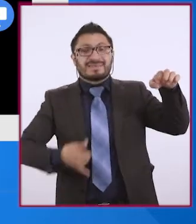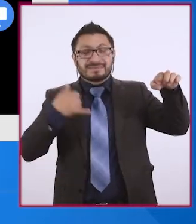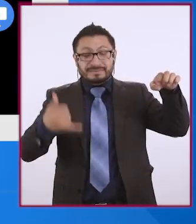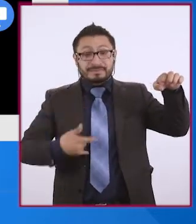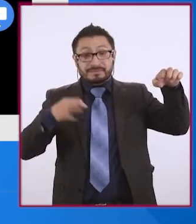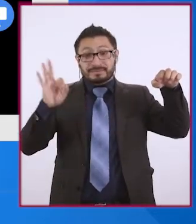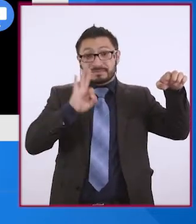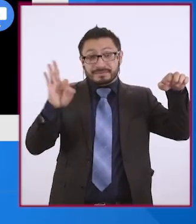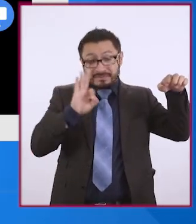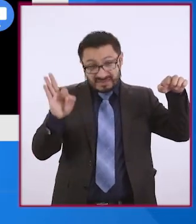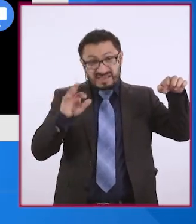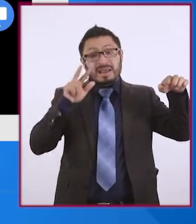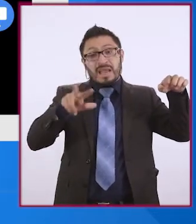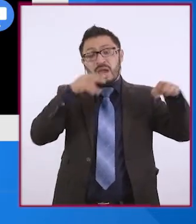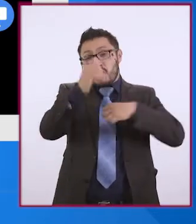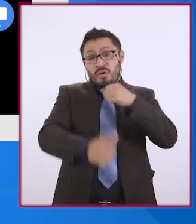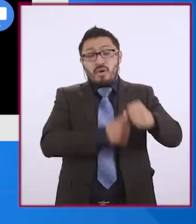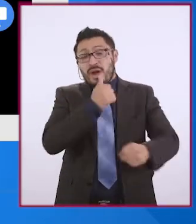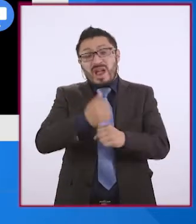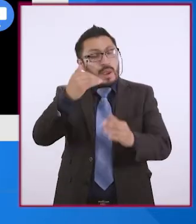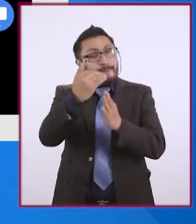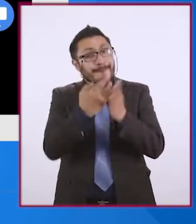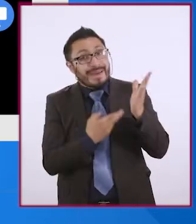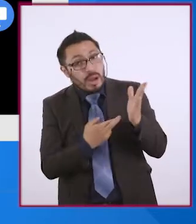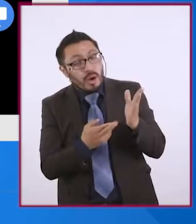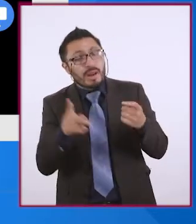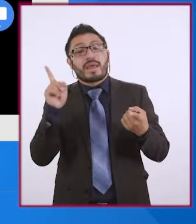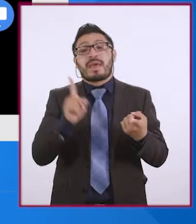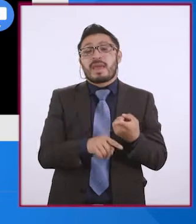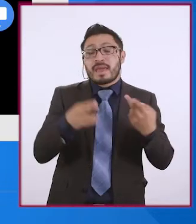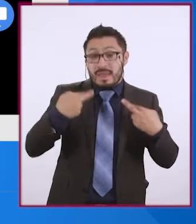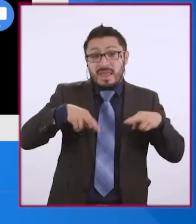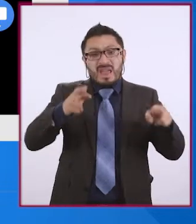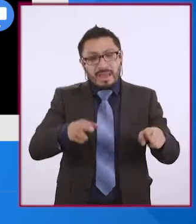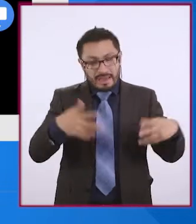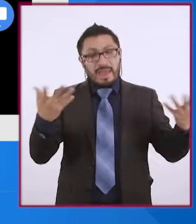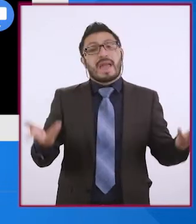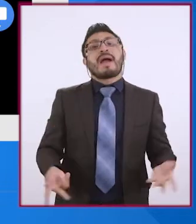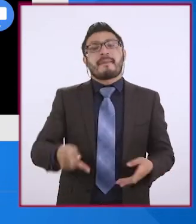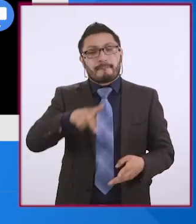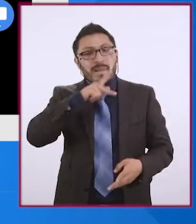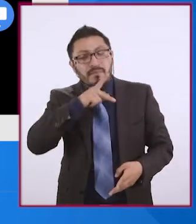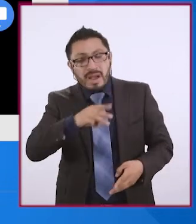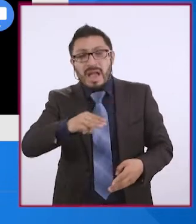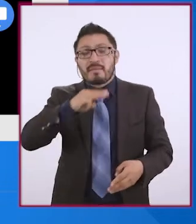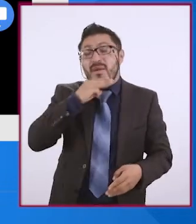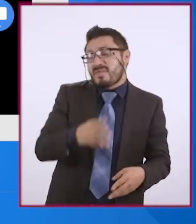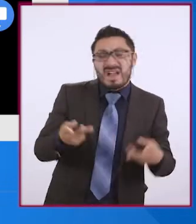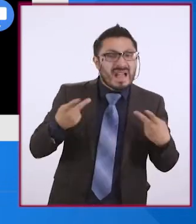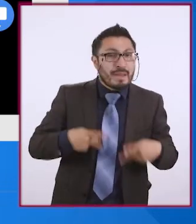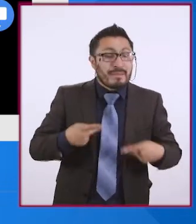son menores de 18 años, quienes los representan son sus padres o tutores.